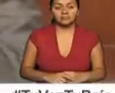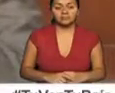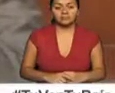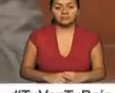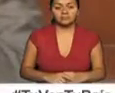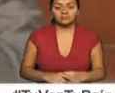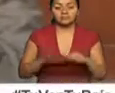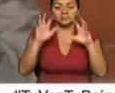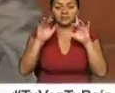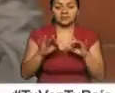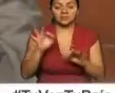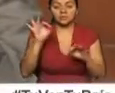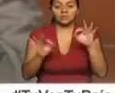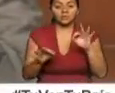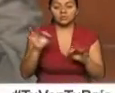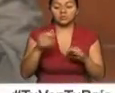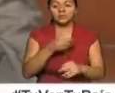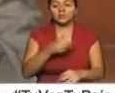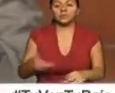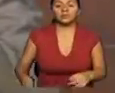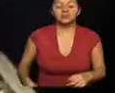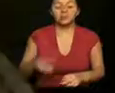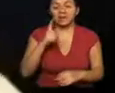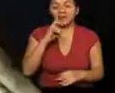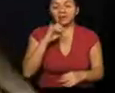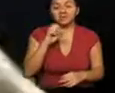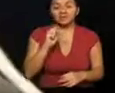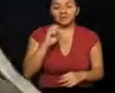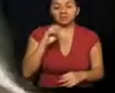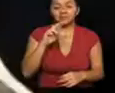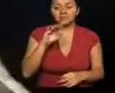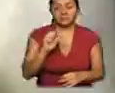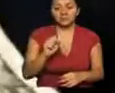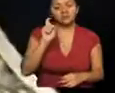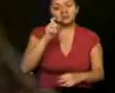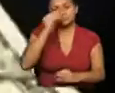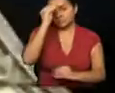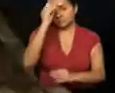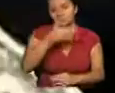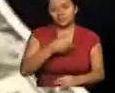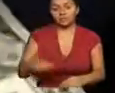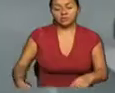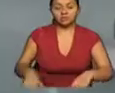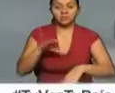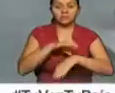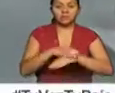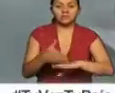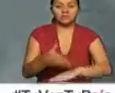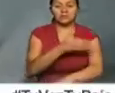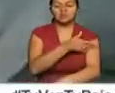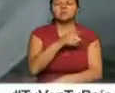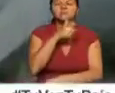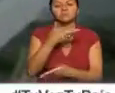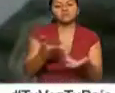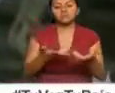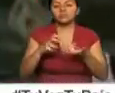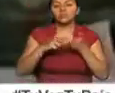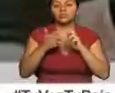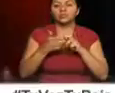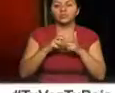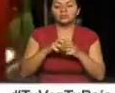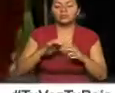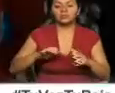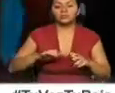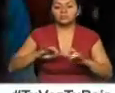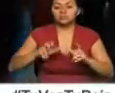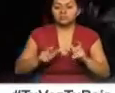El secretario jurídico de la presidencia, Alexis Mera, informó que una persona fue detenida en el país por el supuesto delito de cohecho y